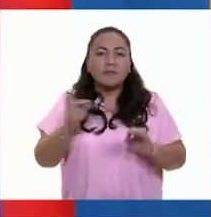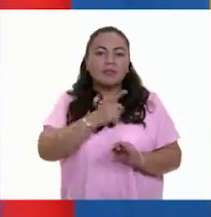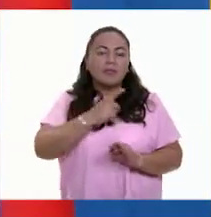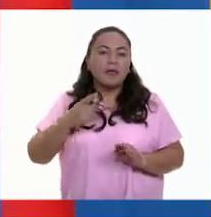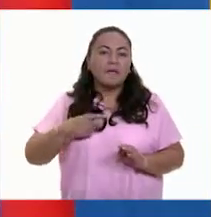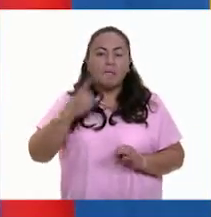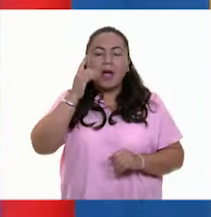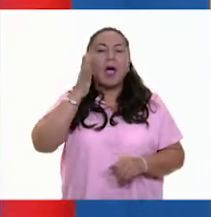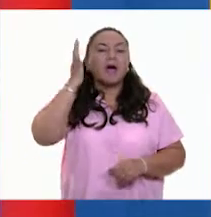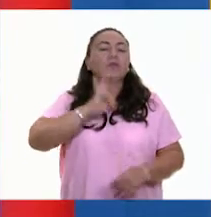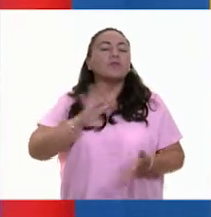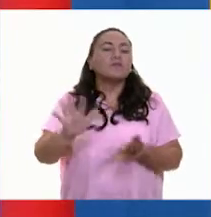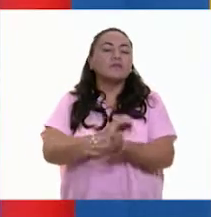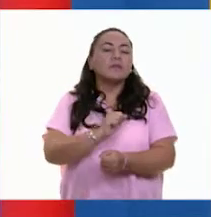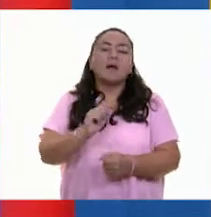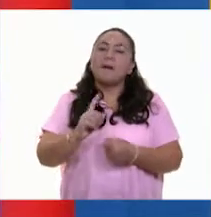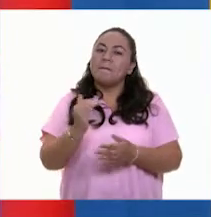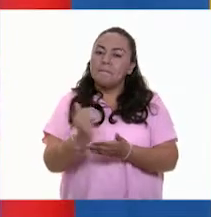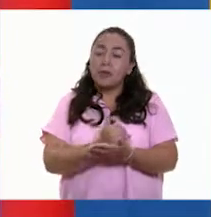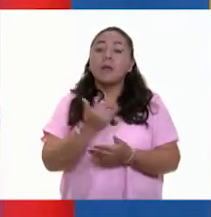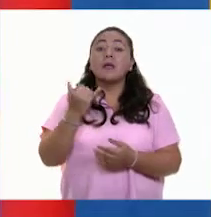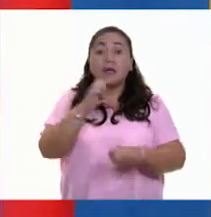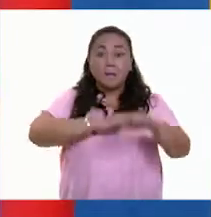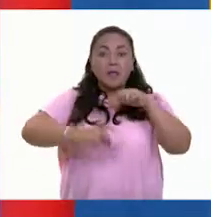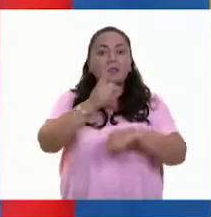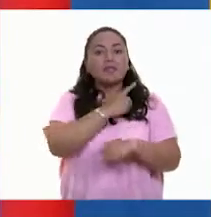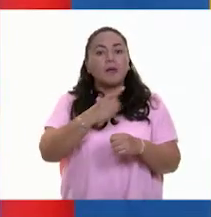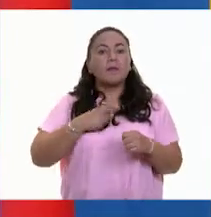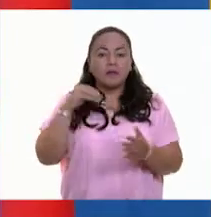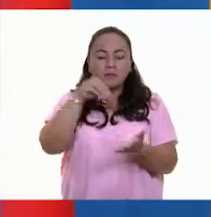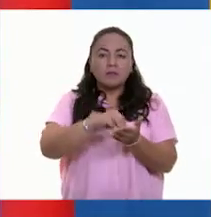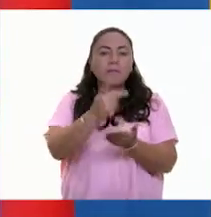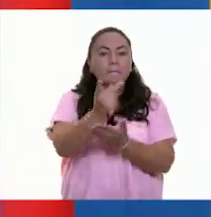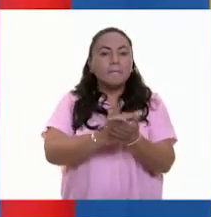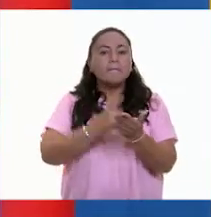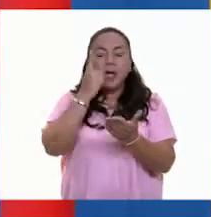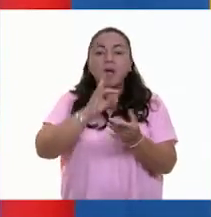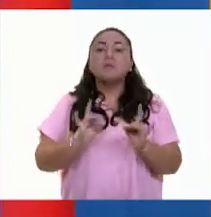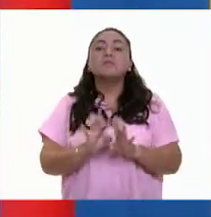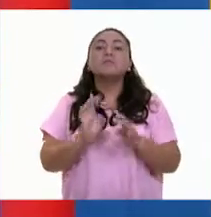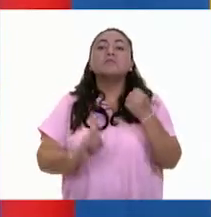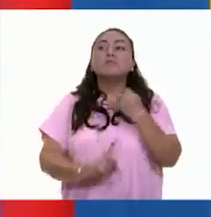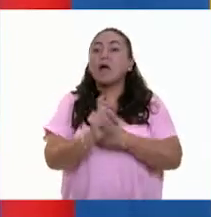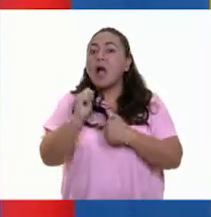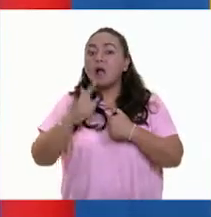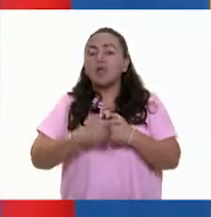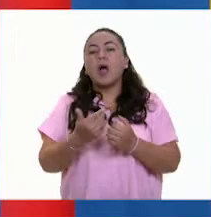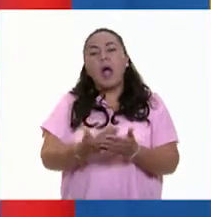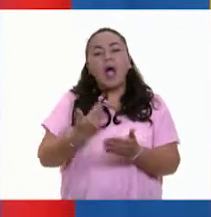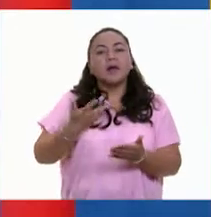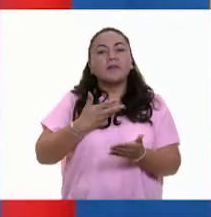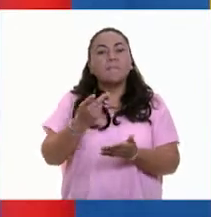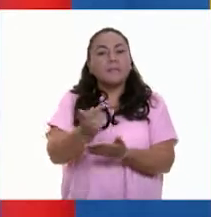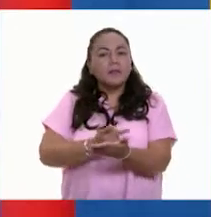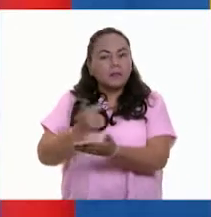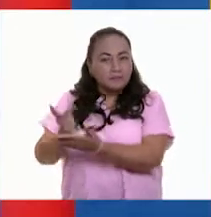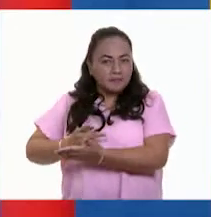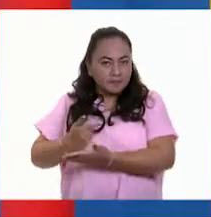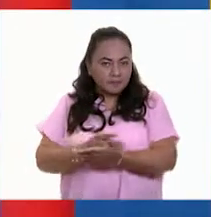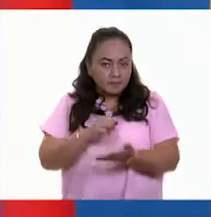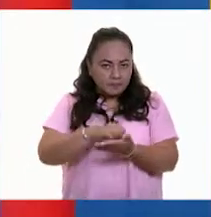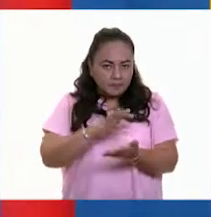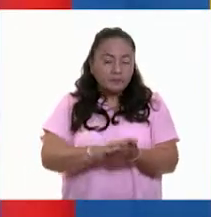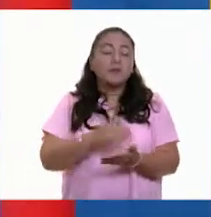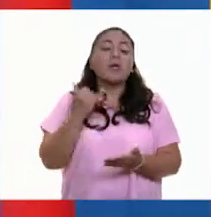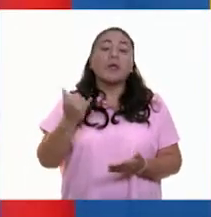deben poseer un plan que les ayude a resolver los problemas suscitados por los desastres. También es primordial